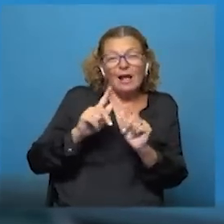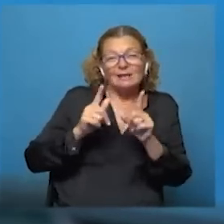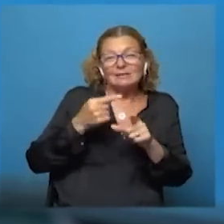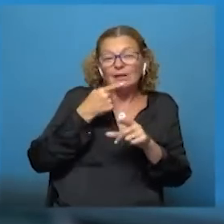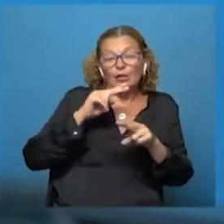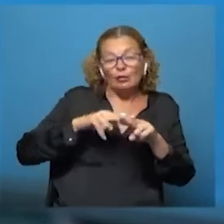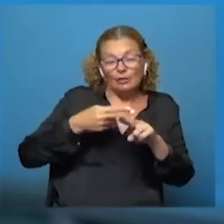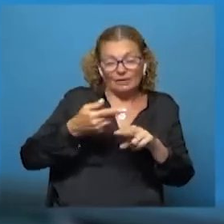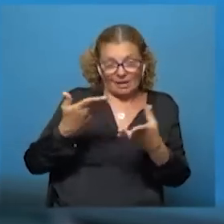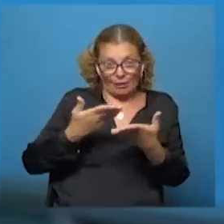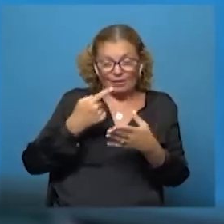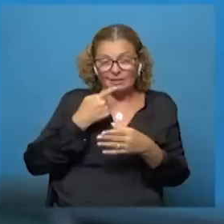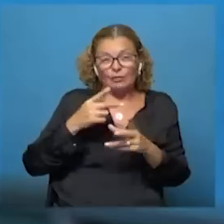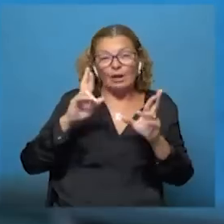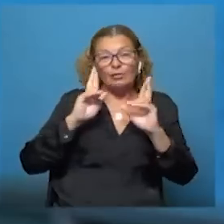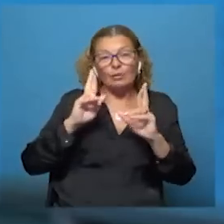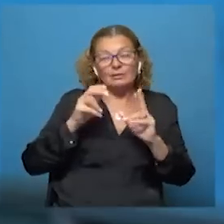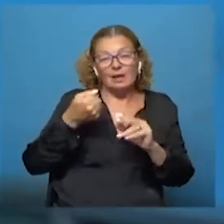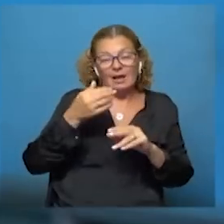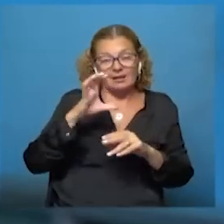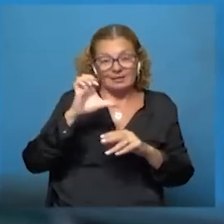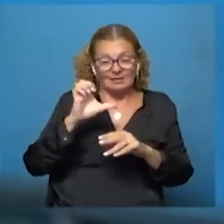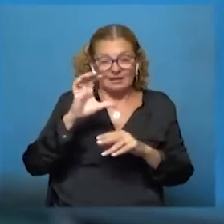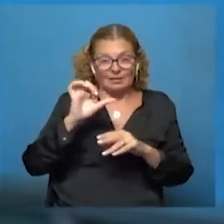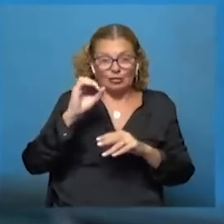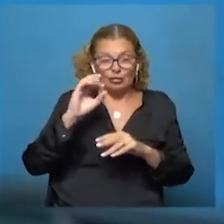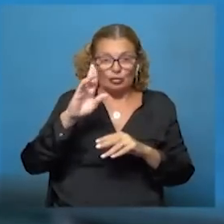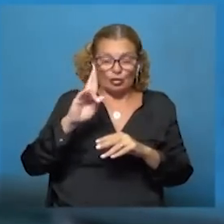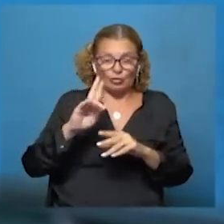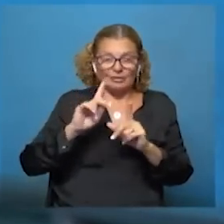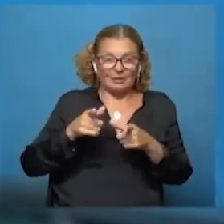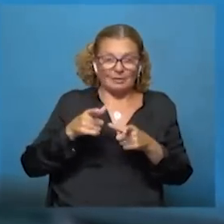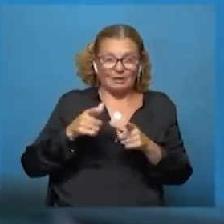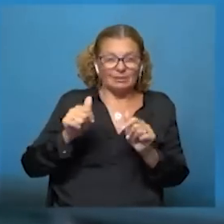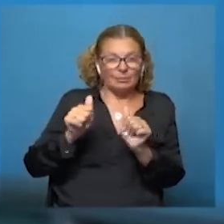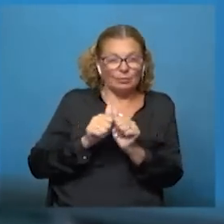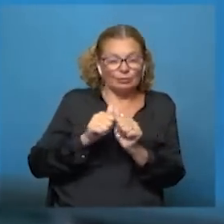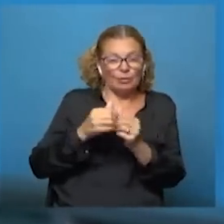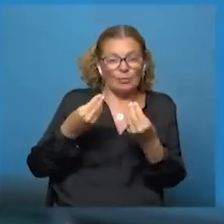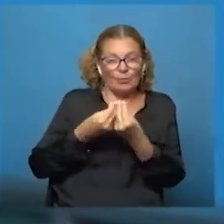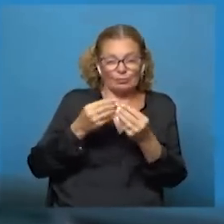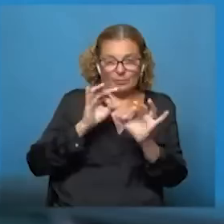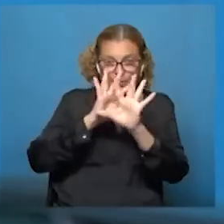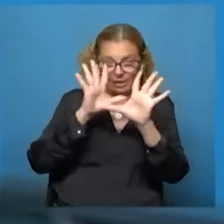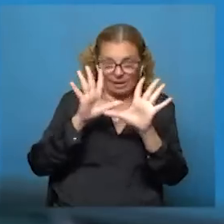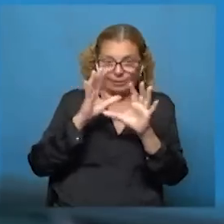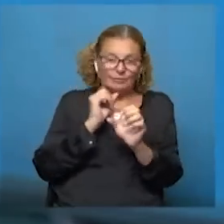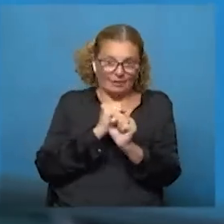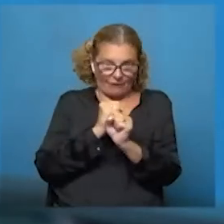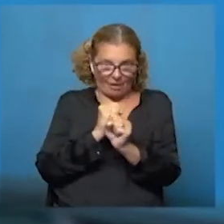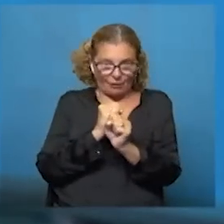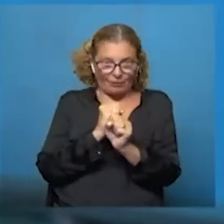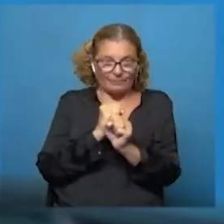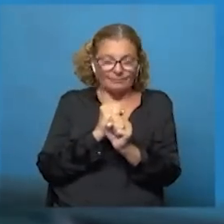lo repito ahora eso tuve la suerte de ser asesor unas cuantas veces y también de tener asesores tengo muy clara Cuál es la tarea